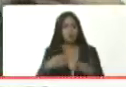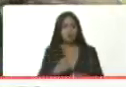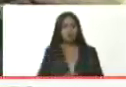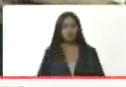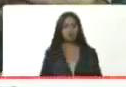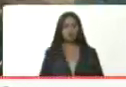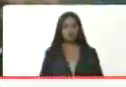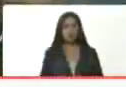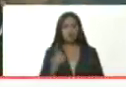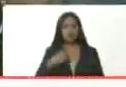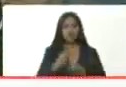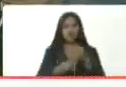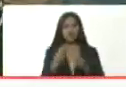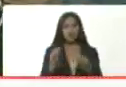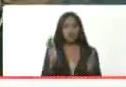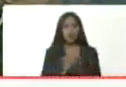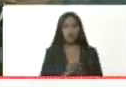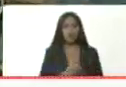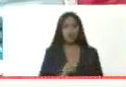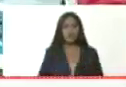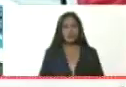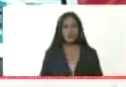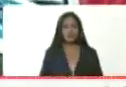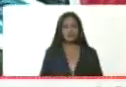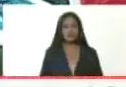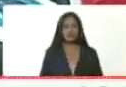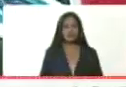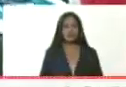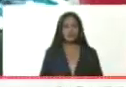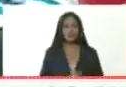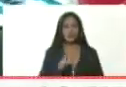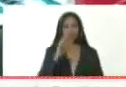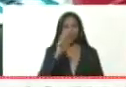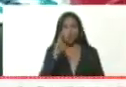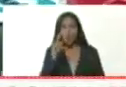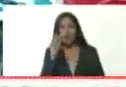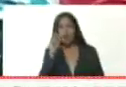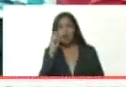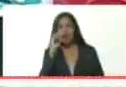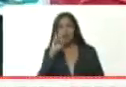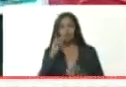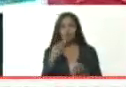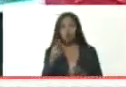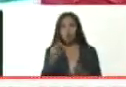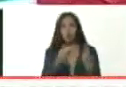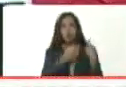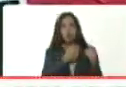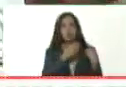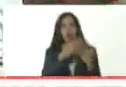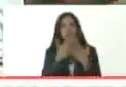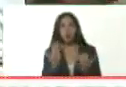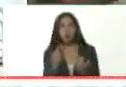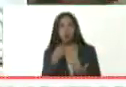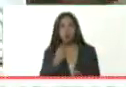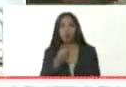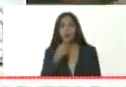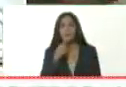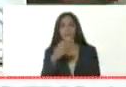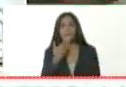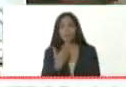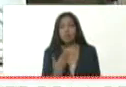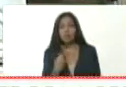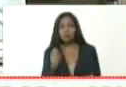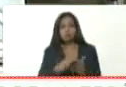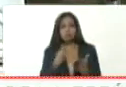porque hacer los compañeros porque encargó a ti pero ya te me pide los recursos